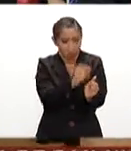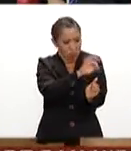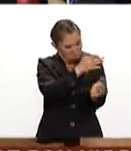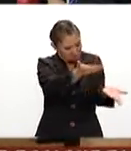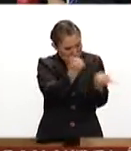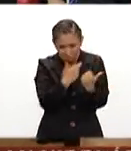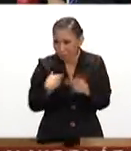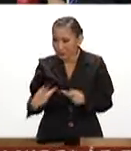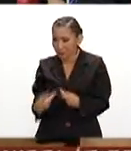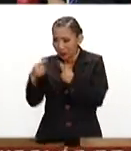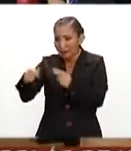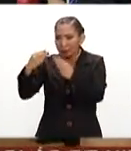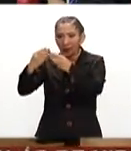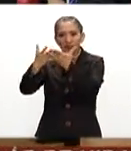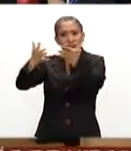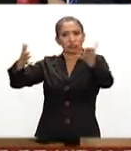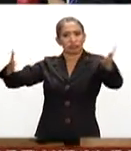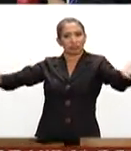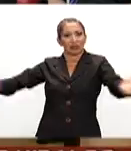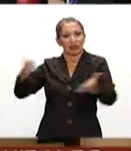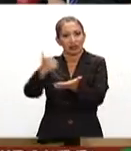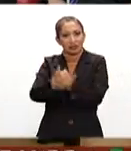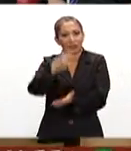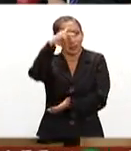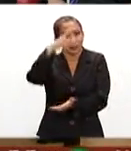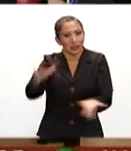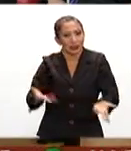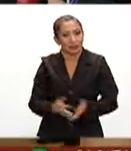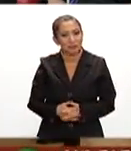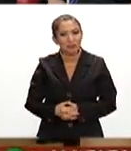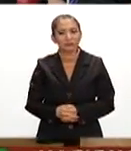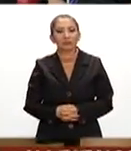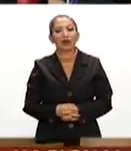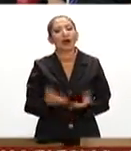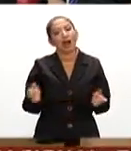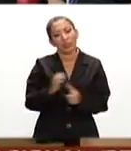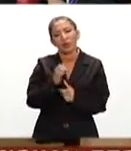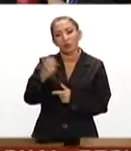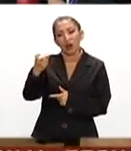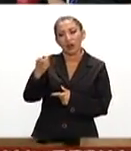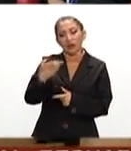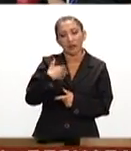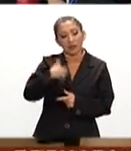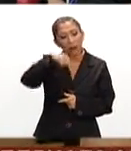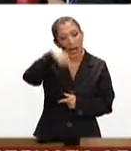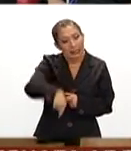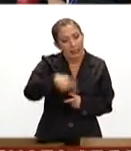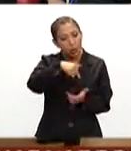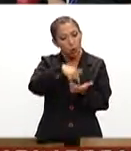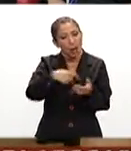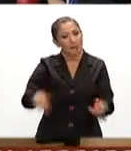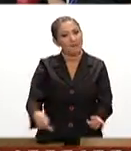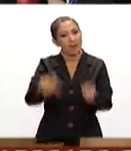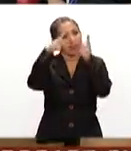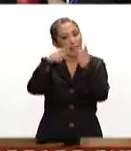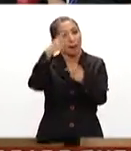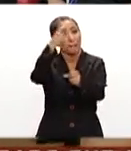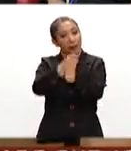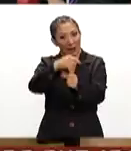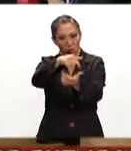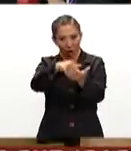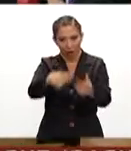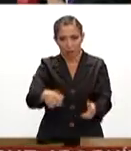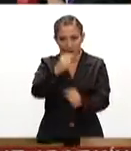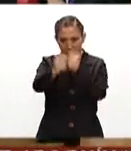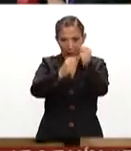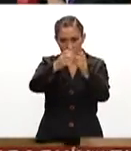puedan comercializar en un mercado tan grande como es la Ciudad de México? Entonces, por eso tenemos aquí el punto de venta, nuestro primer punto de